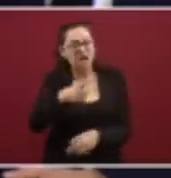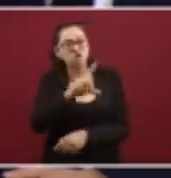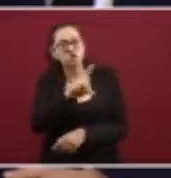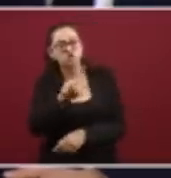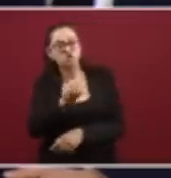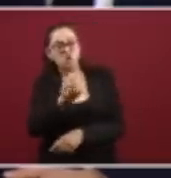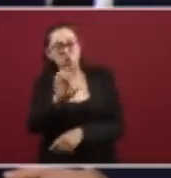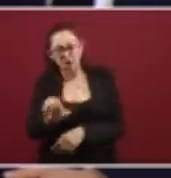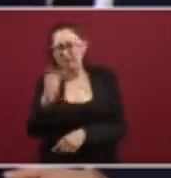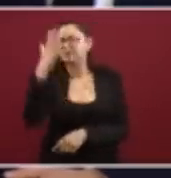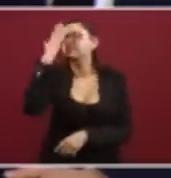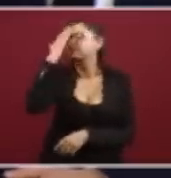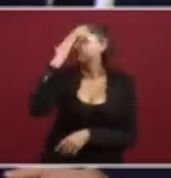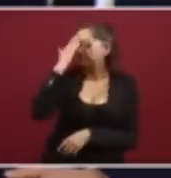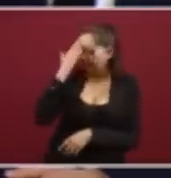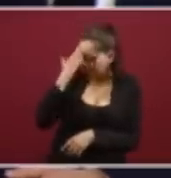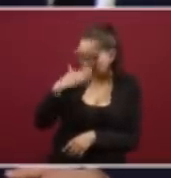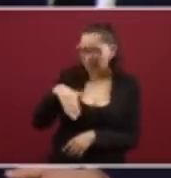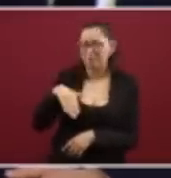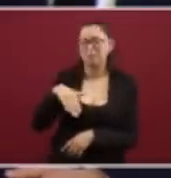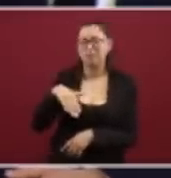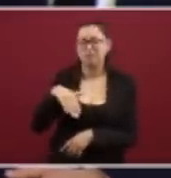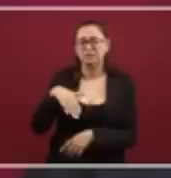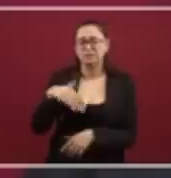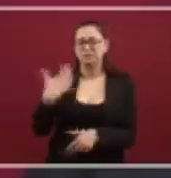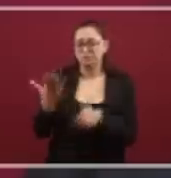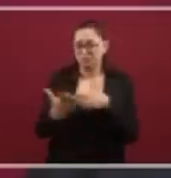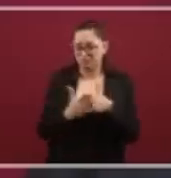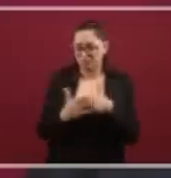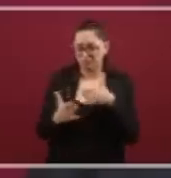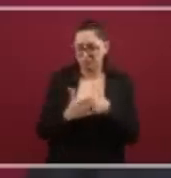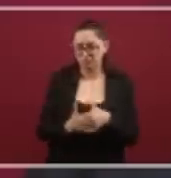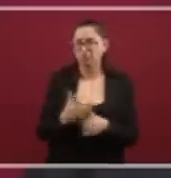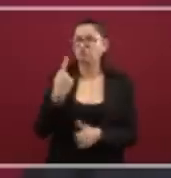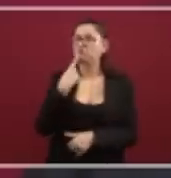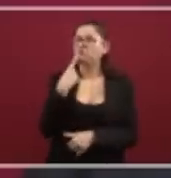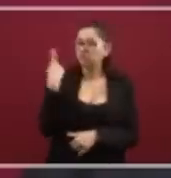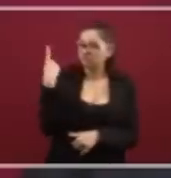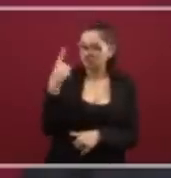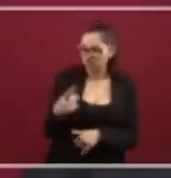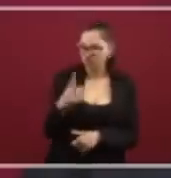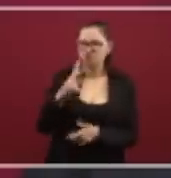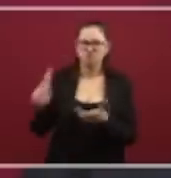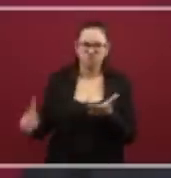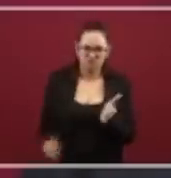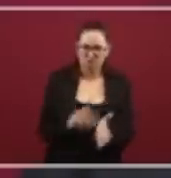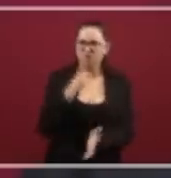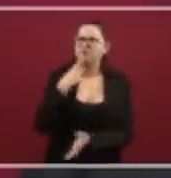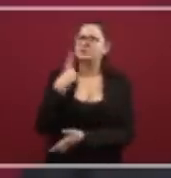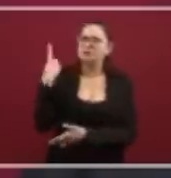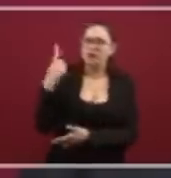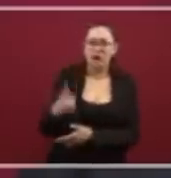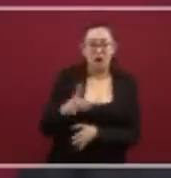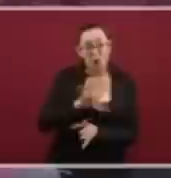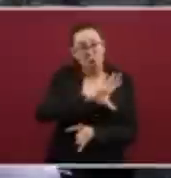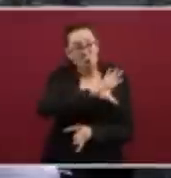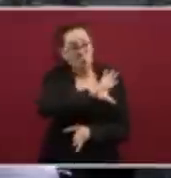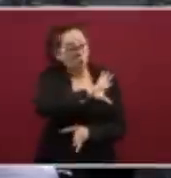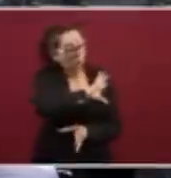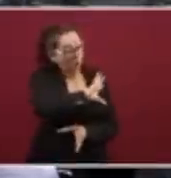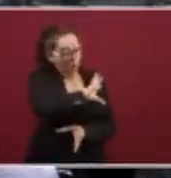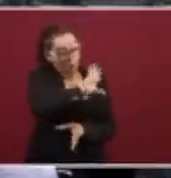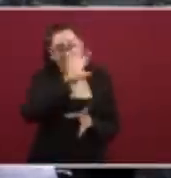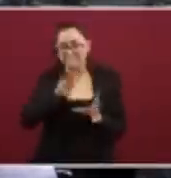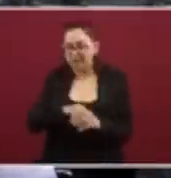al momento de ratificar la denuncia se presentan todos los elementos que no